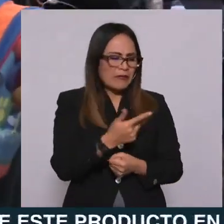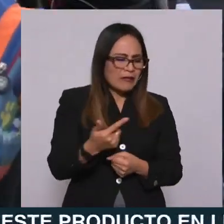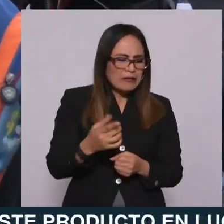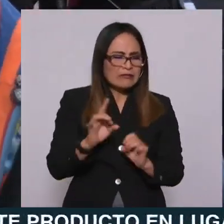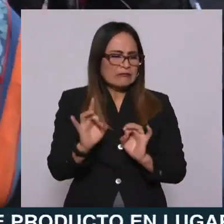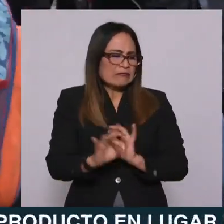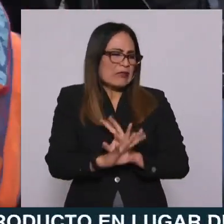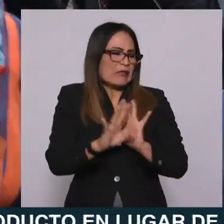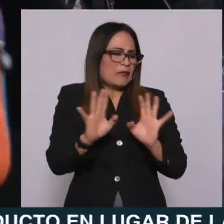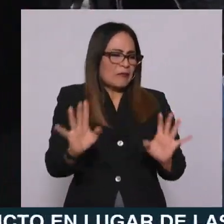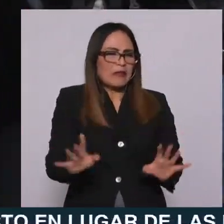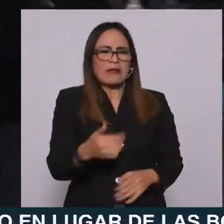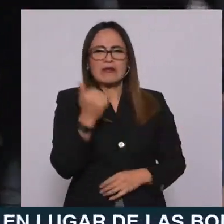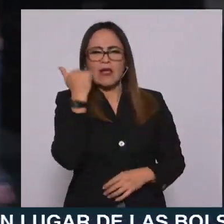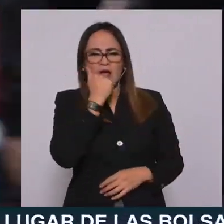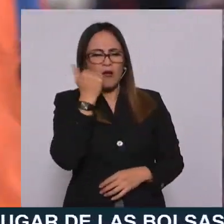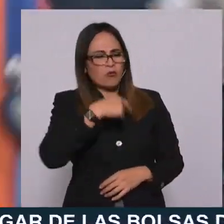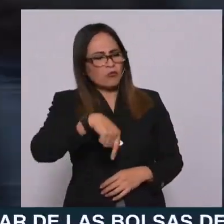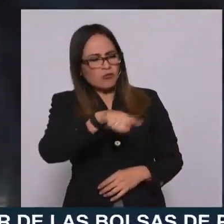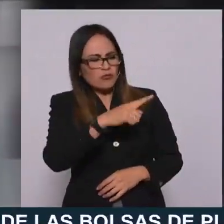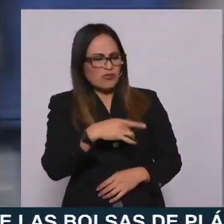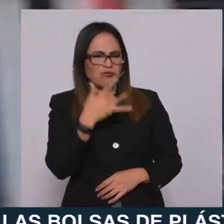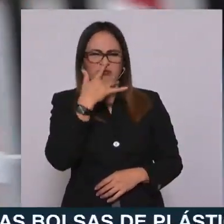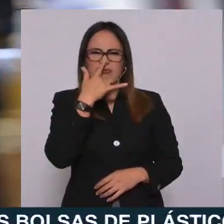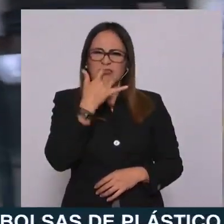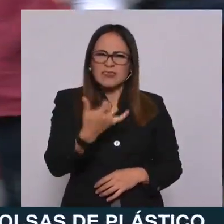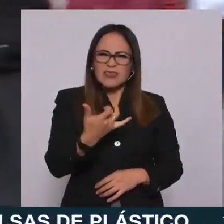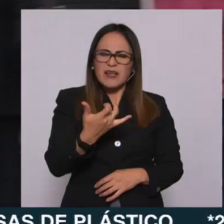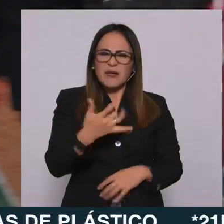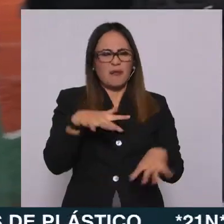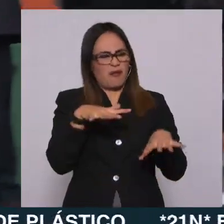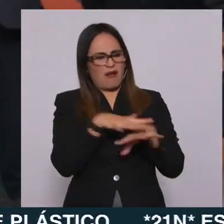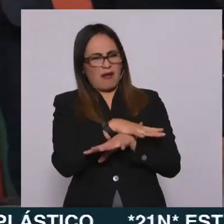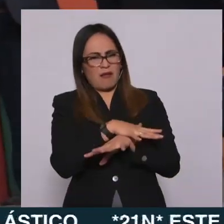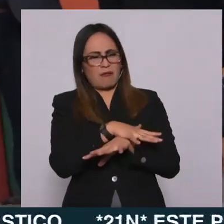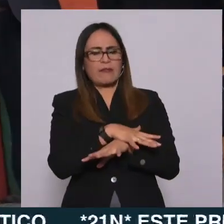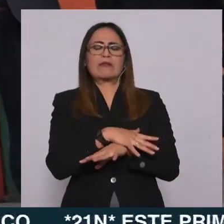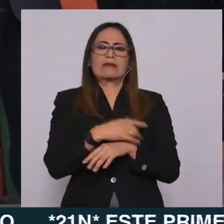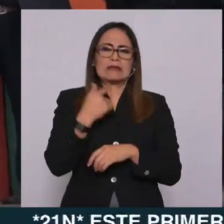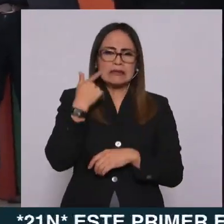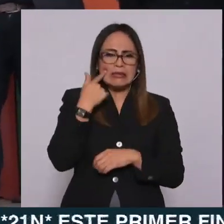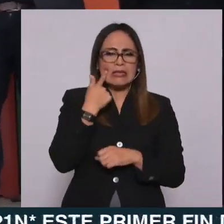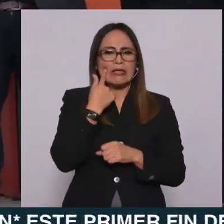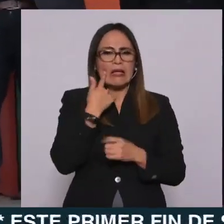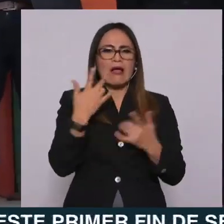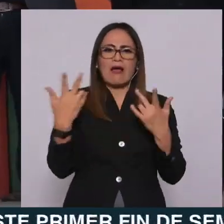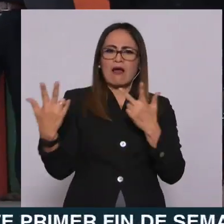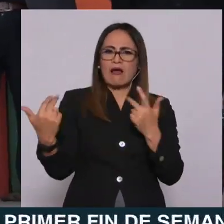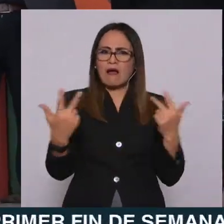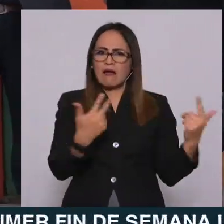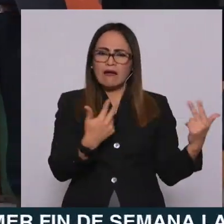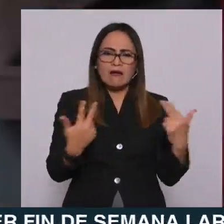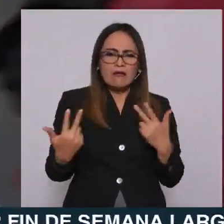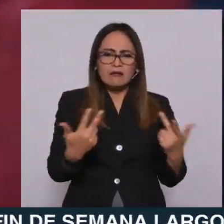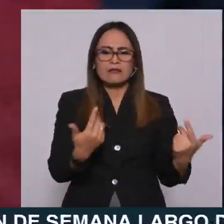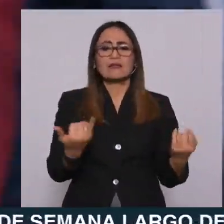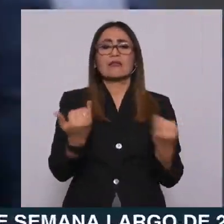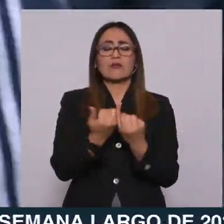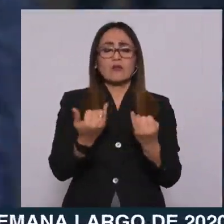las cosas están tornándose diferentes y poder tener algún espacio para poder